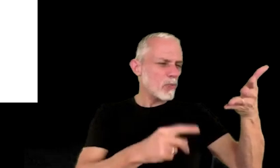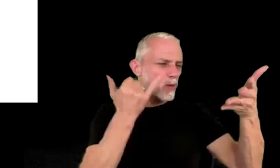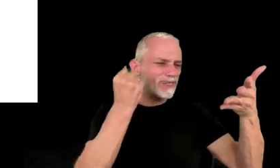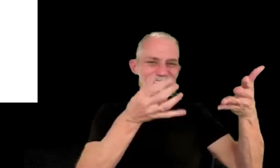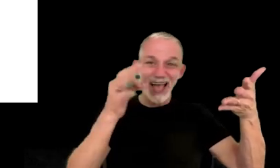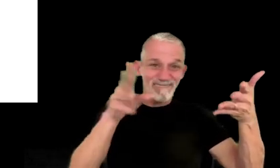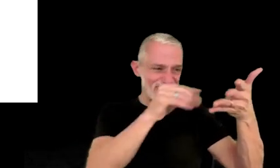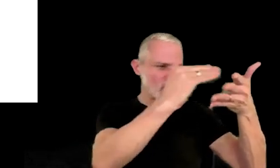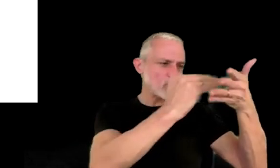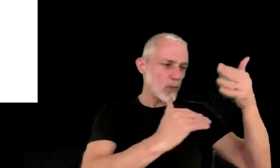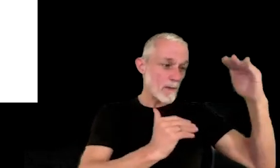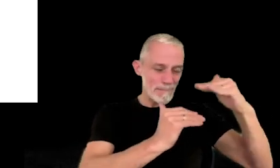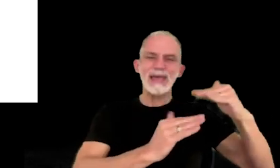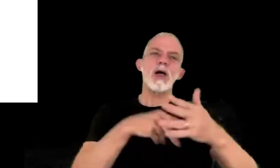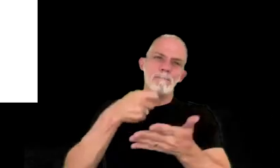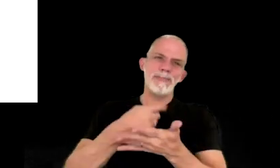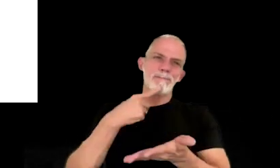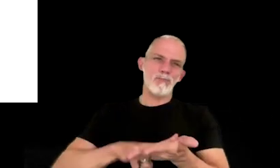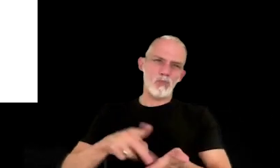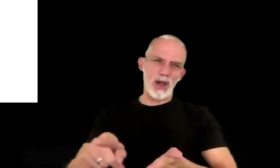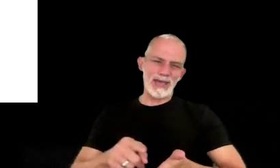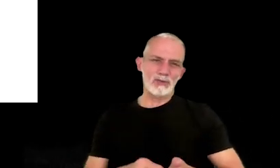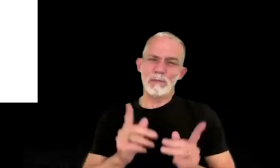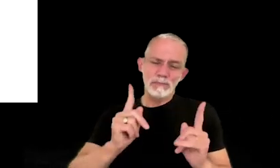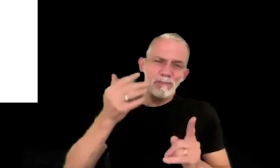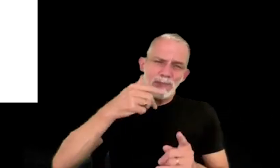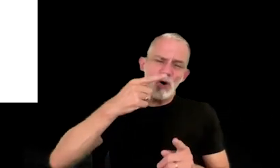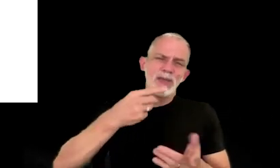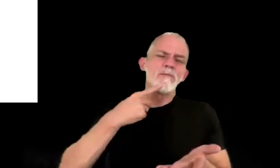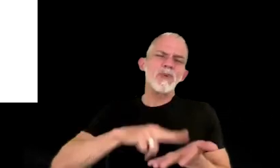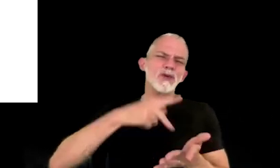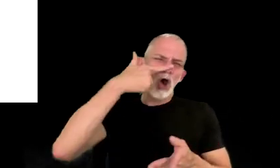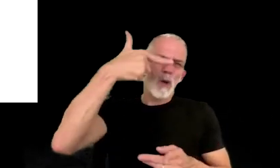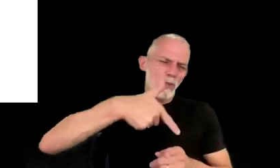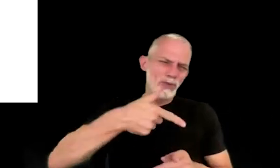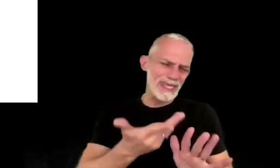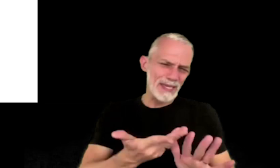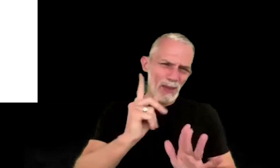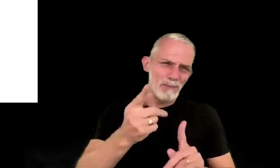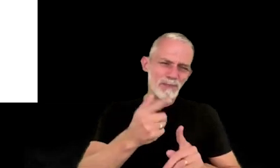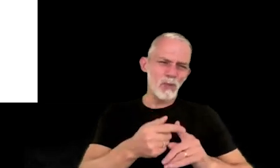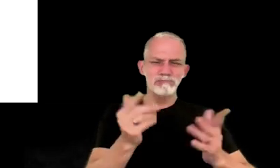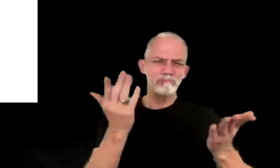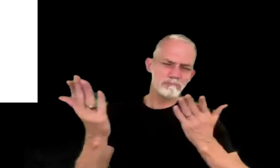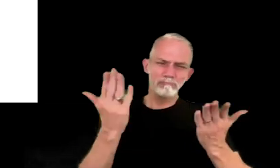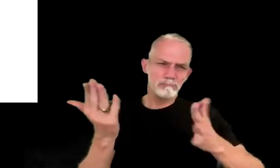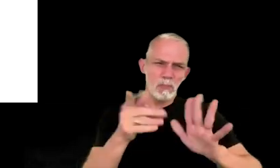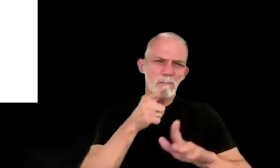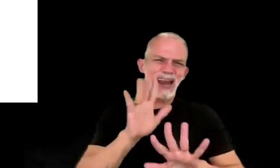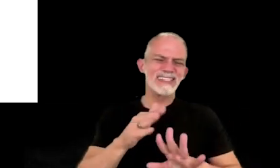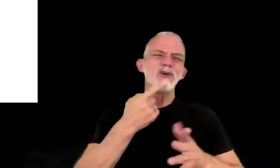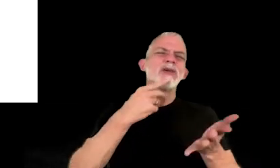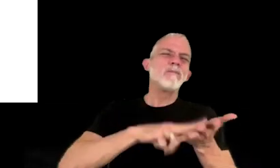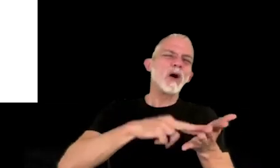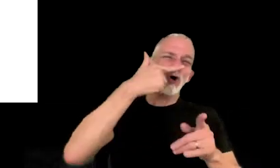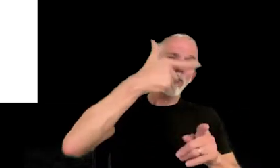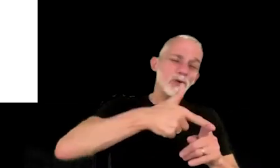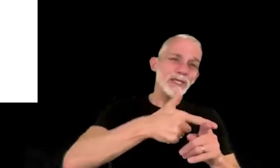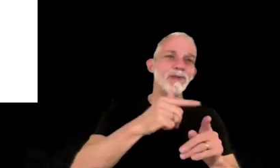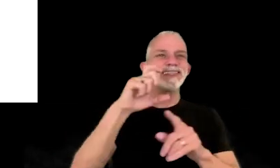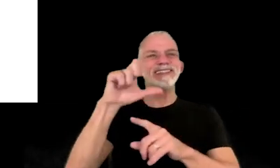similar a lo que se ha trabajado siempre en lo que hace el impuesto al combustible. Pasa que tiene un tratamiento similar el impuesto al combustible que el impuesto al dióxido de